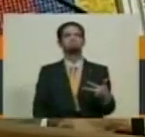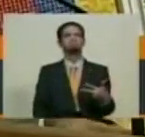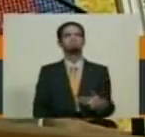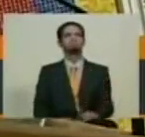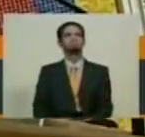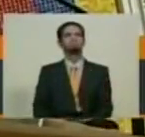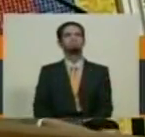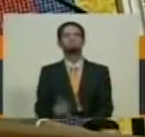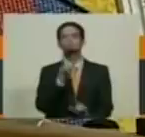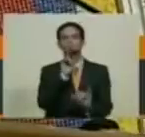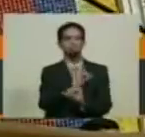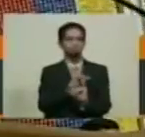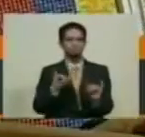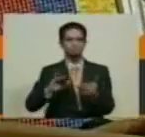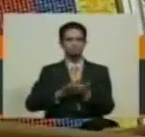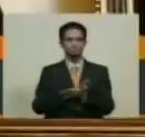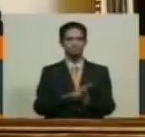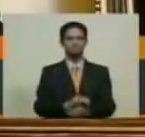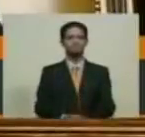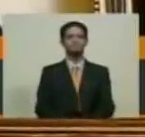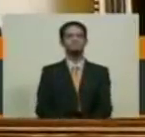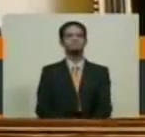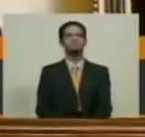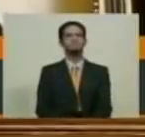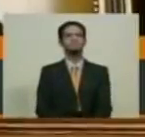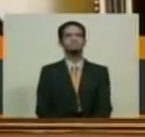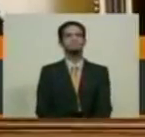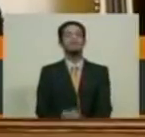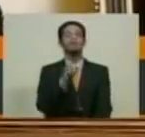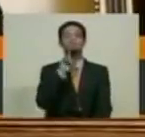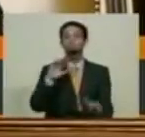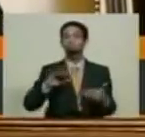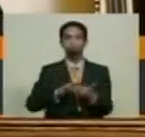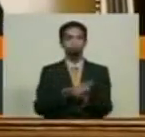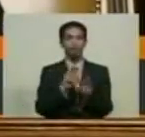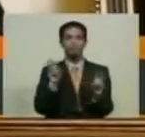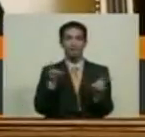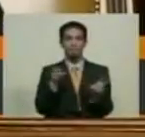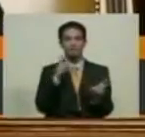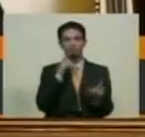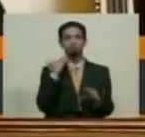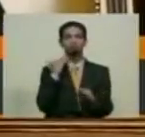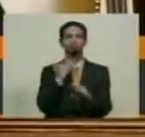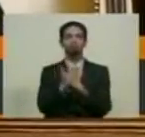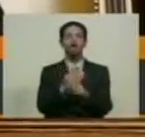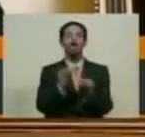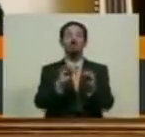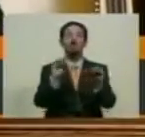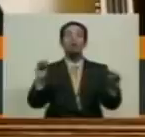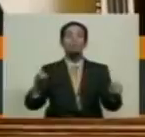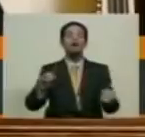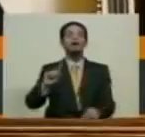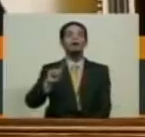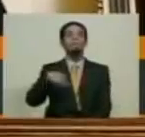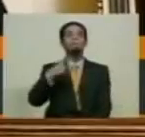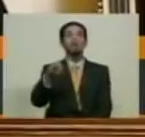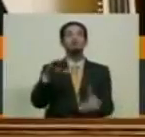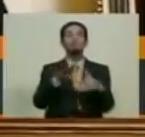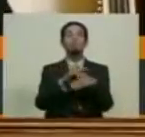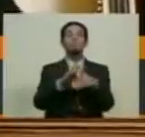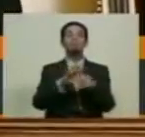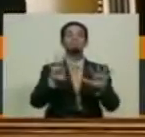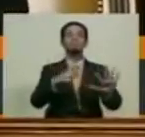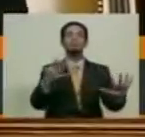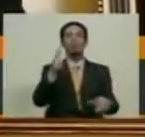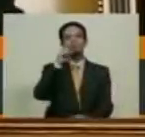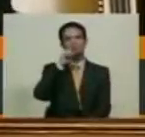Agotada la materia, señora presidenta. Agotada la materia, se levanta la sesión y se convoca sesión para el próximo martes 19 de